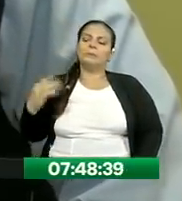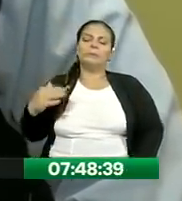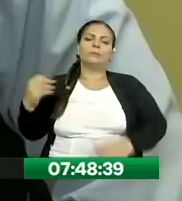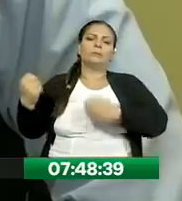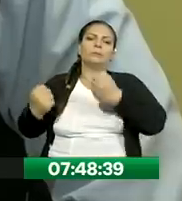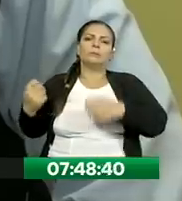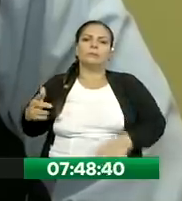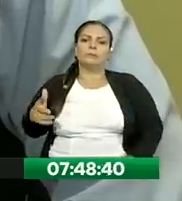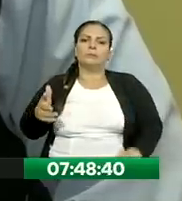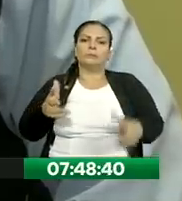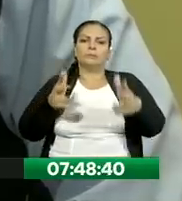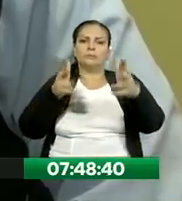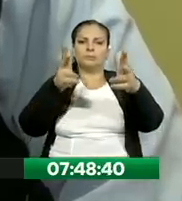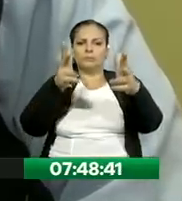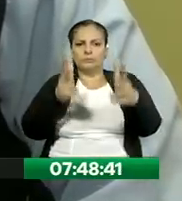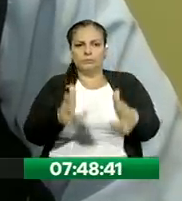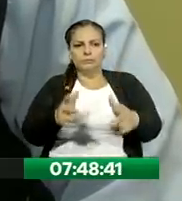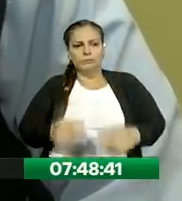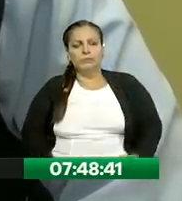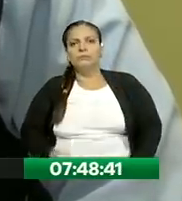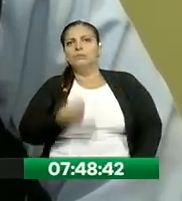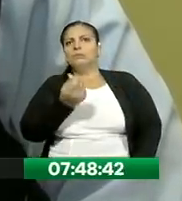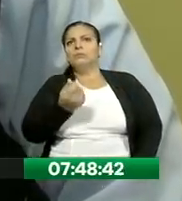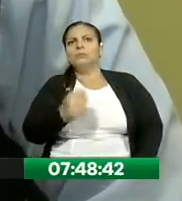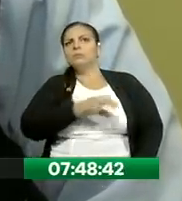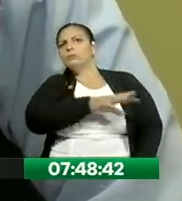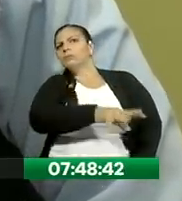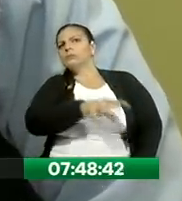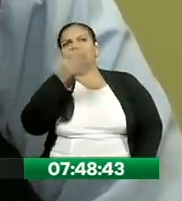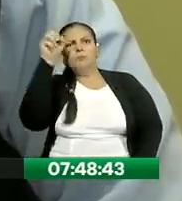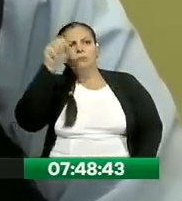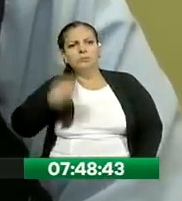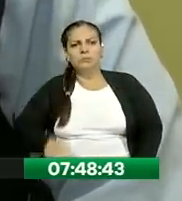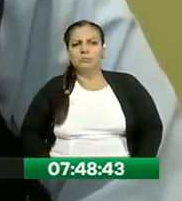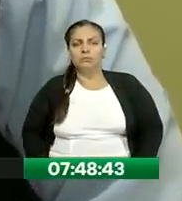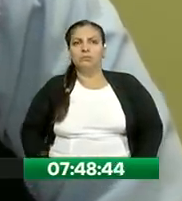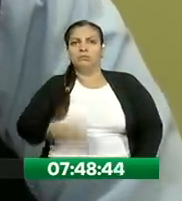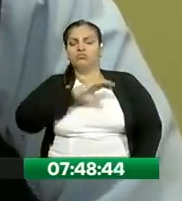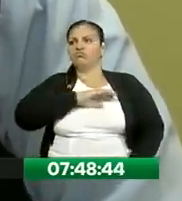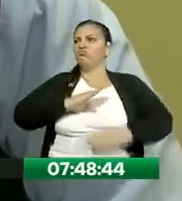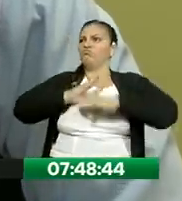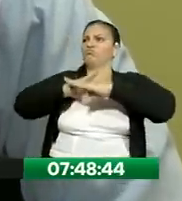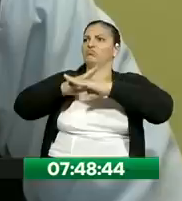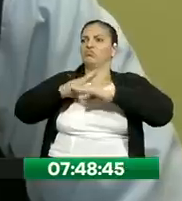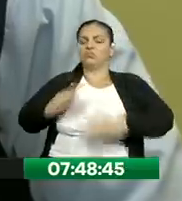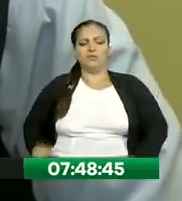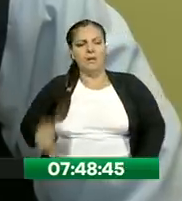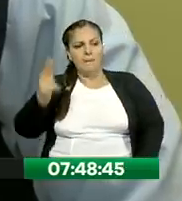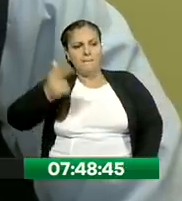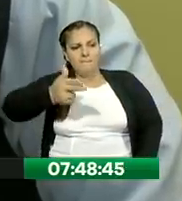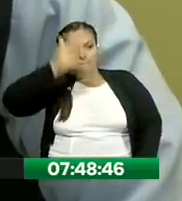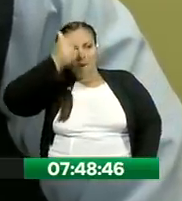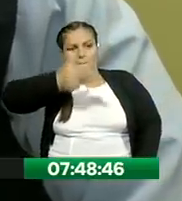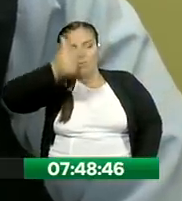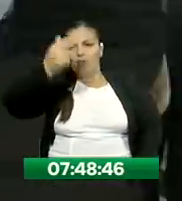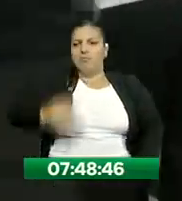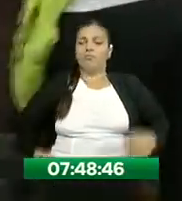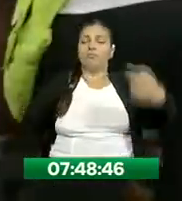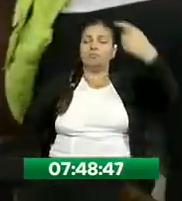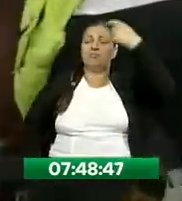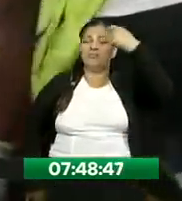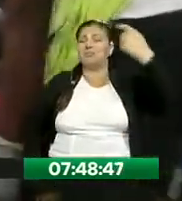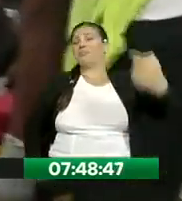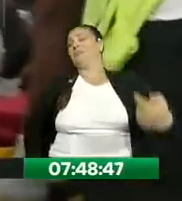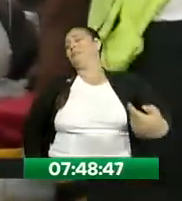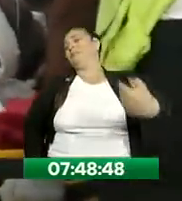izquierdo. Con un pronóstico reservado en coordinación con los compañeros del ECU 911 y los compañeros